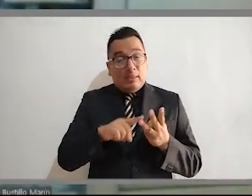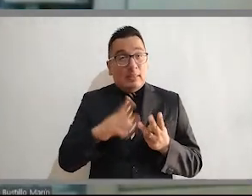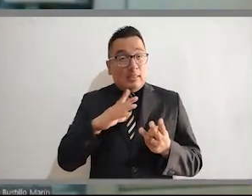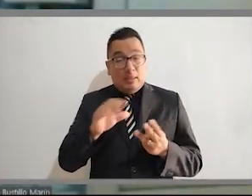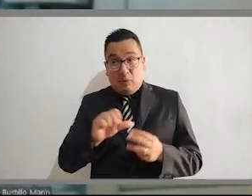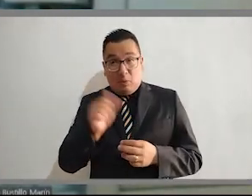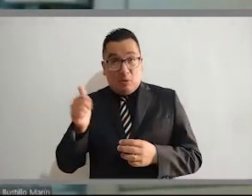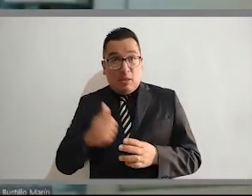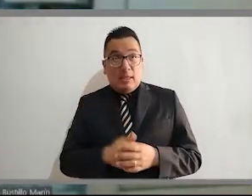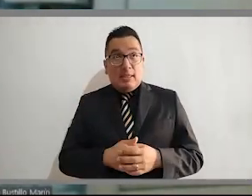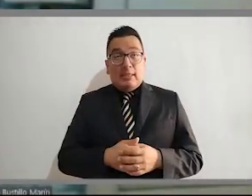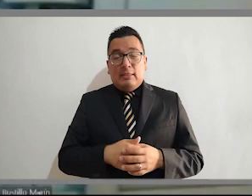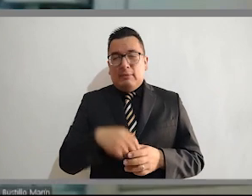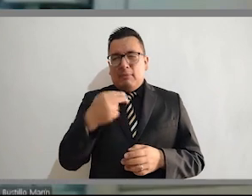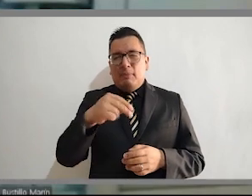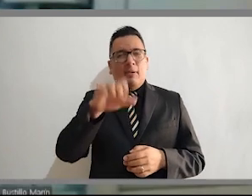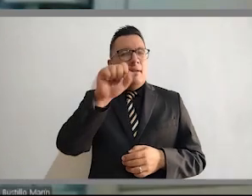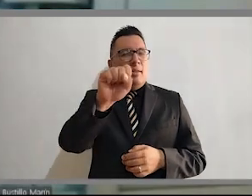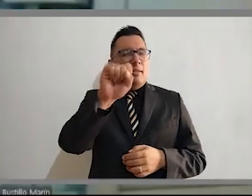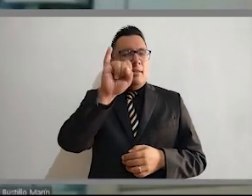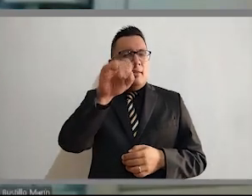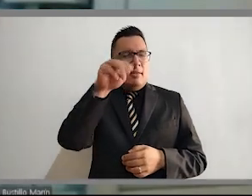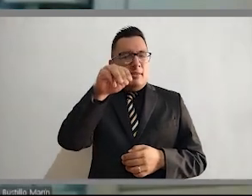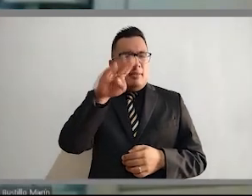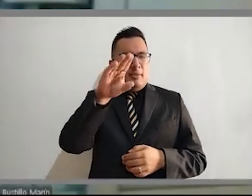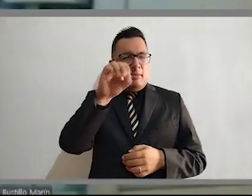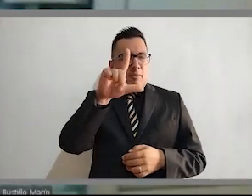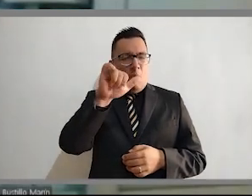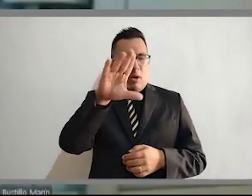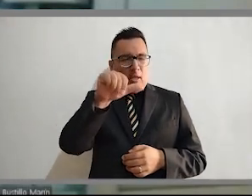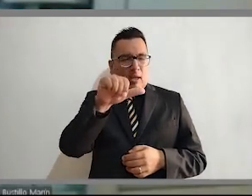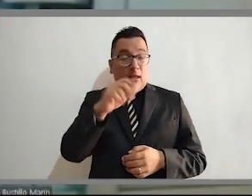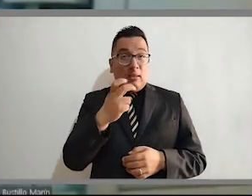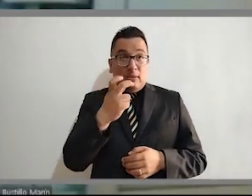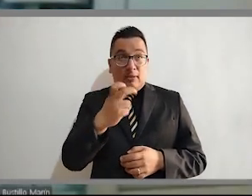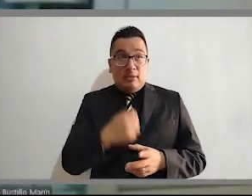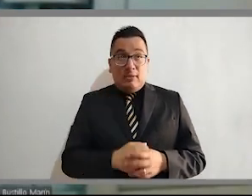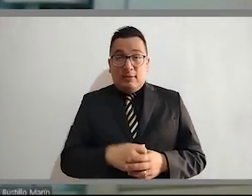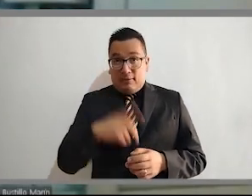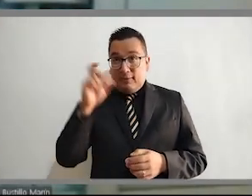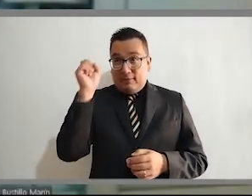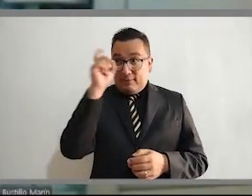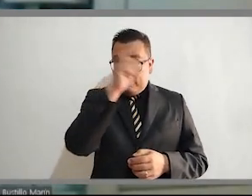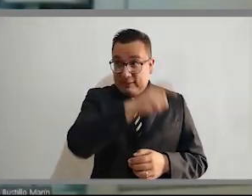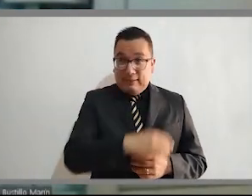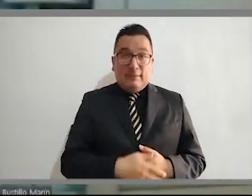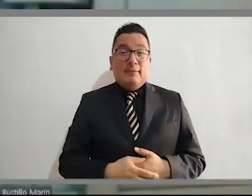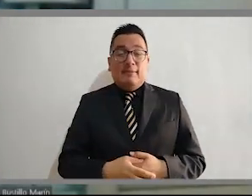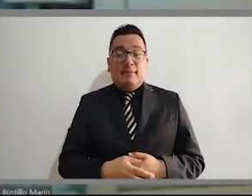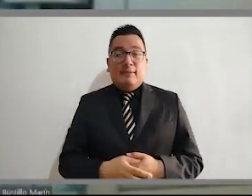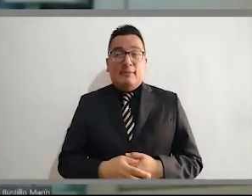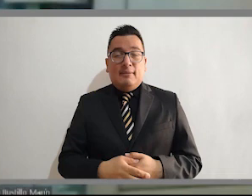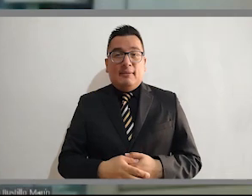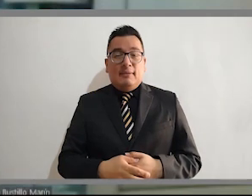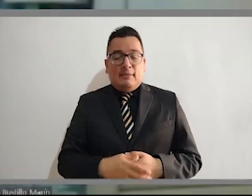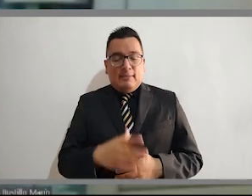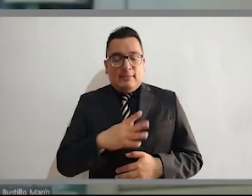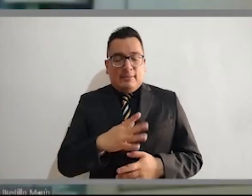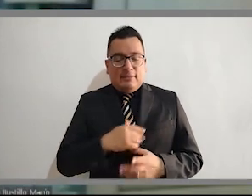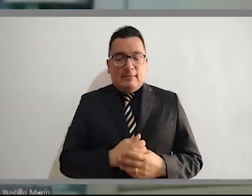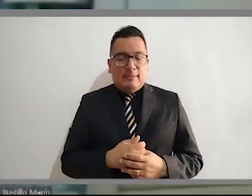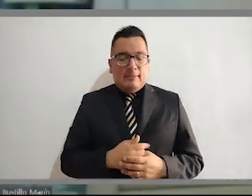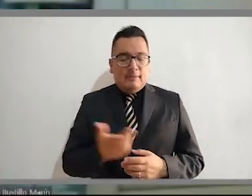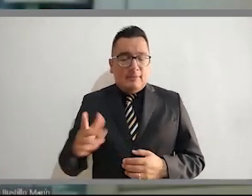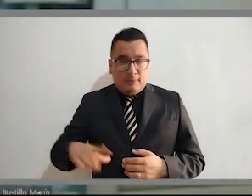da y la que más difícil ha sido identificar a través del debate público, ¿no? De